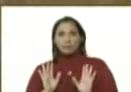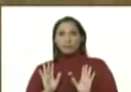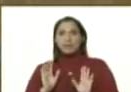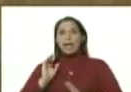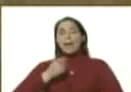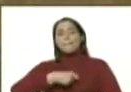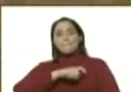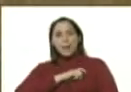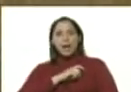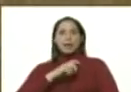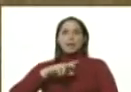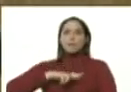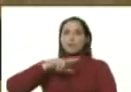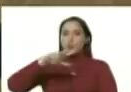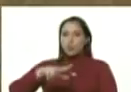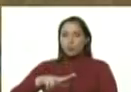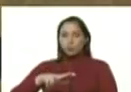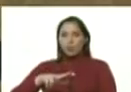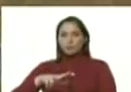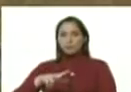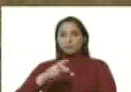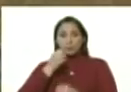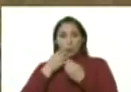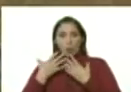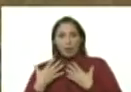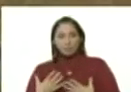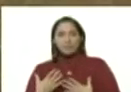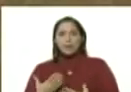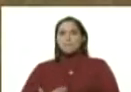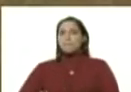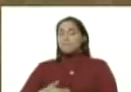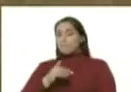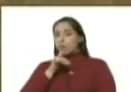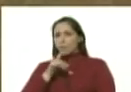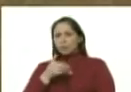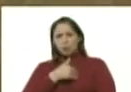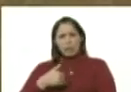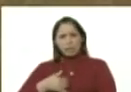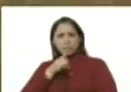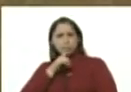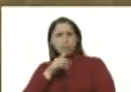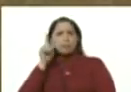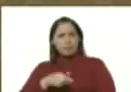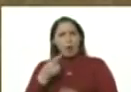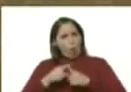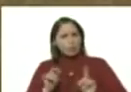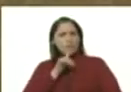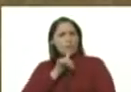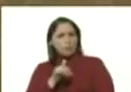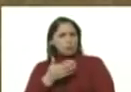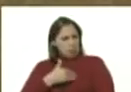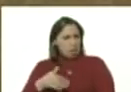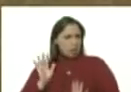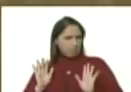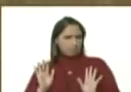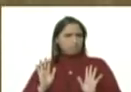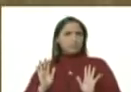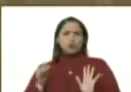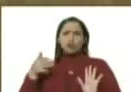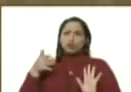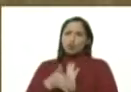España, Portugal. Y bueno, y hay informaciones que queremos destacar, como también otras informaciones sobre nuestra